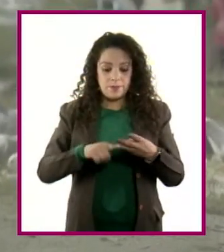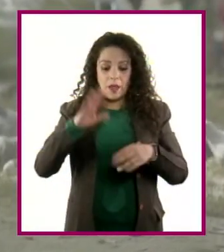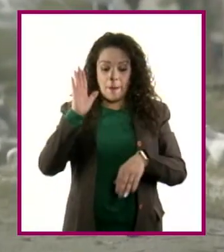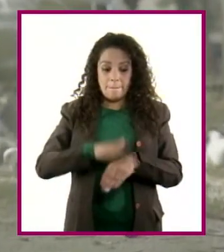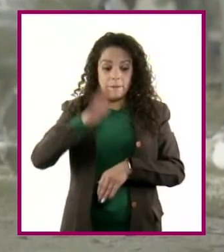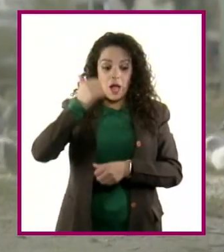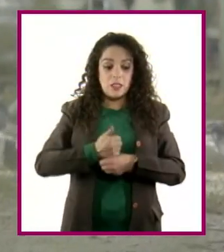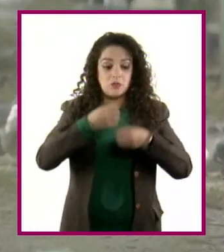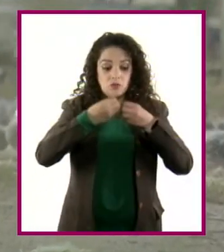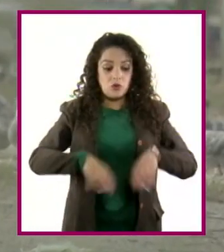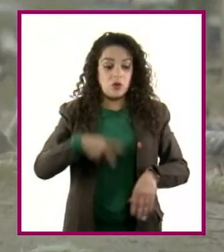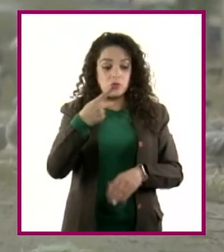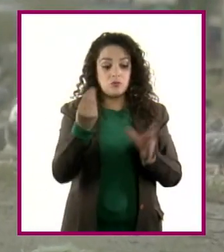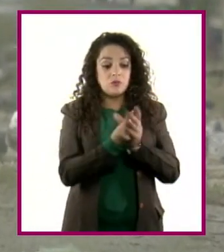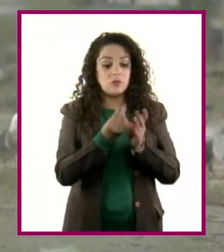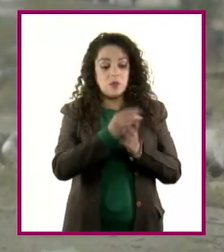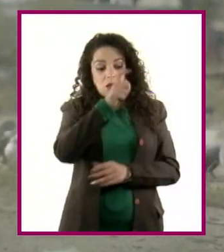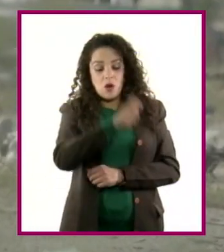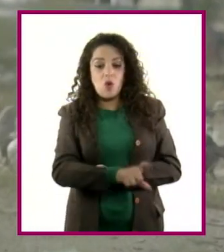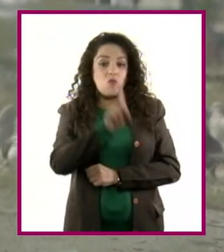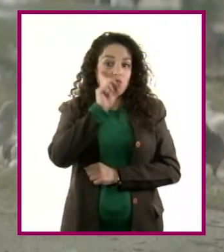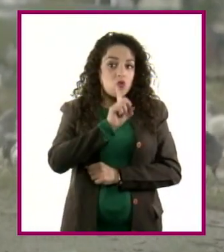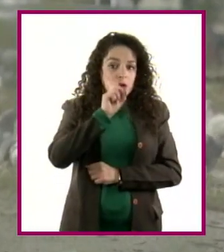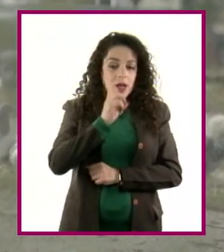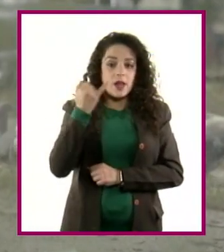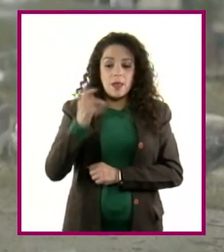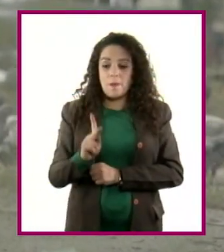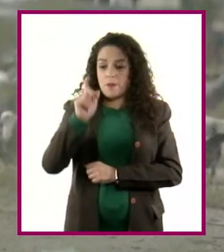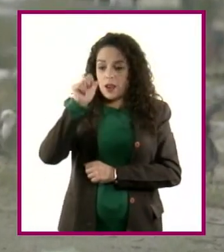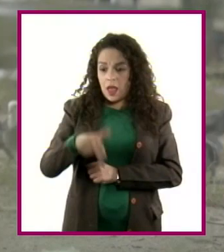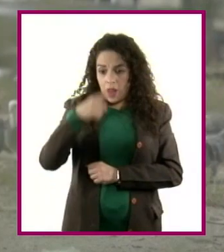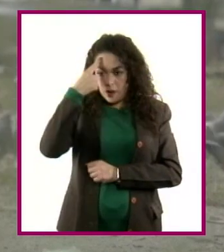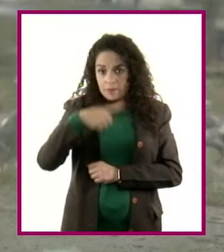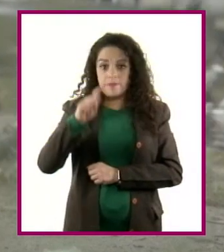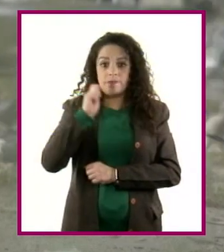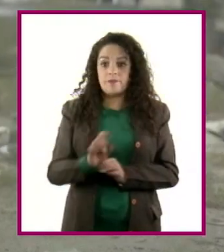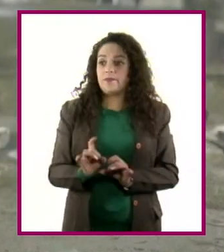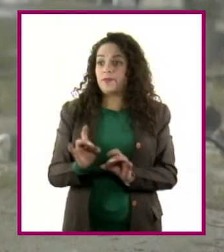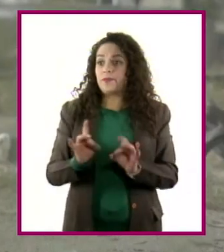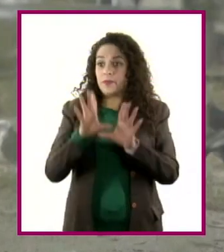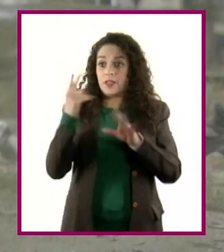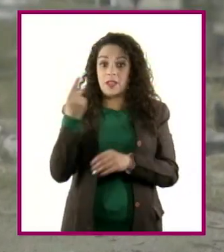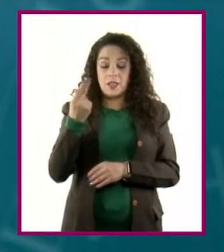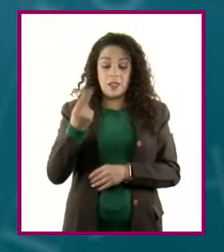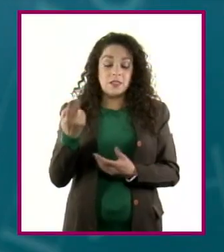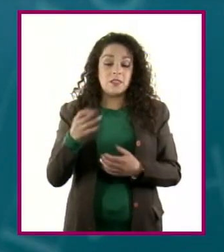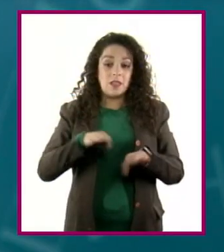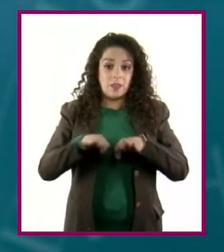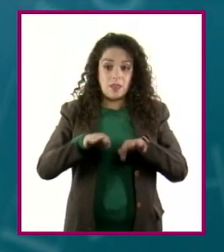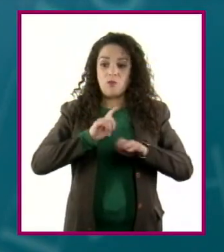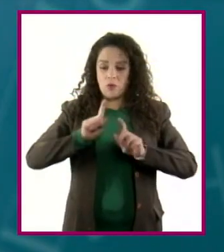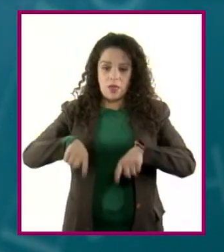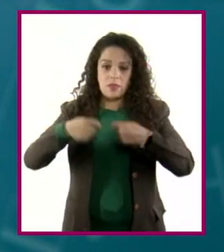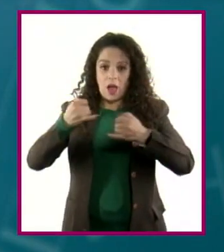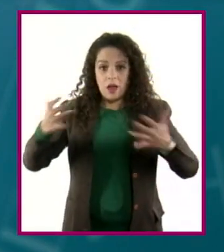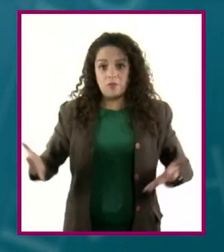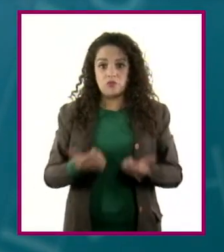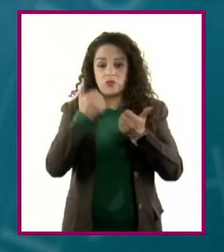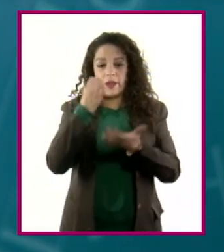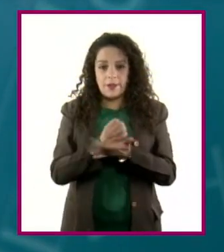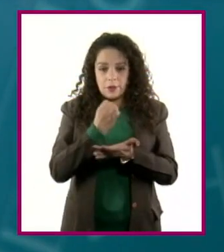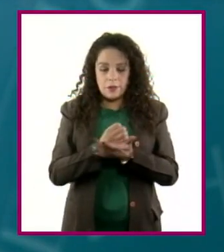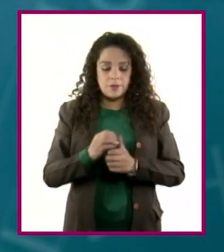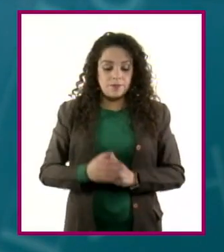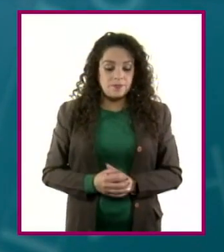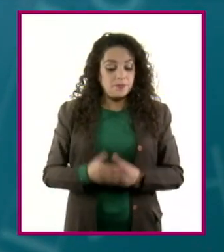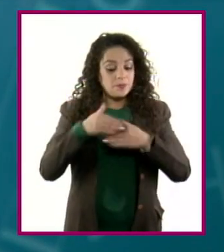por motivos de género y puesta en marcha de planes de empleo de emergencia y restauración económica. En cuanto a la situación de las